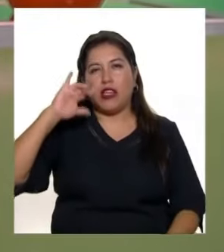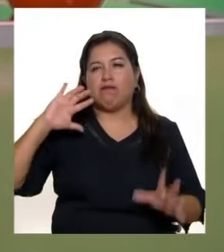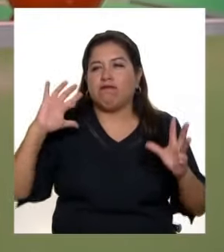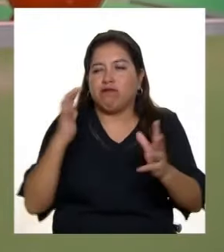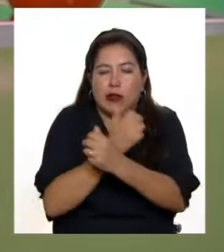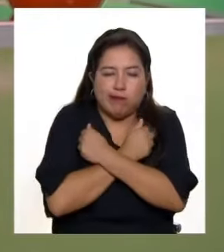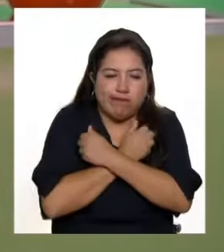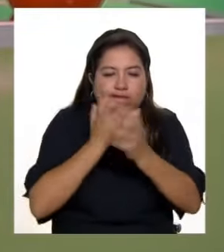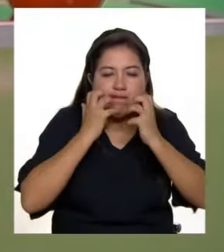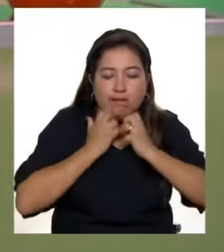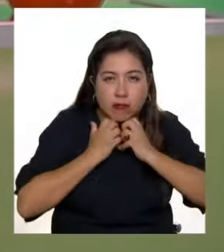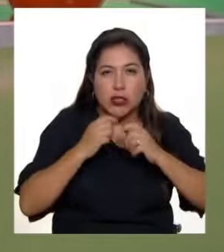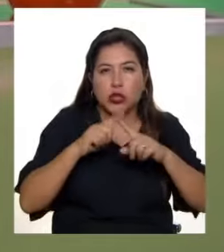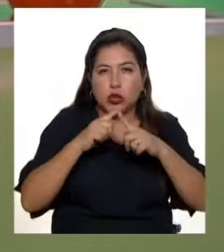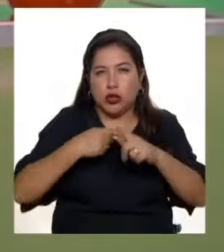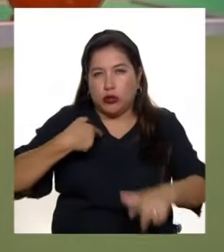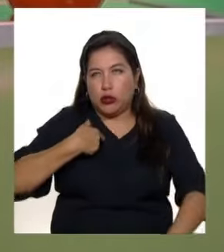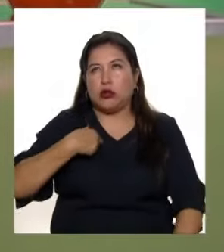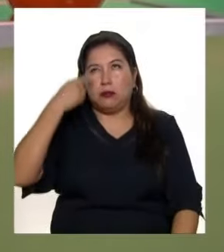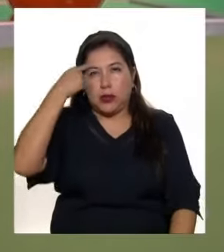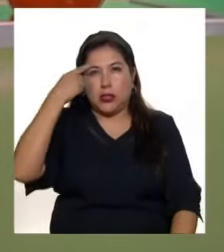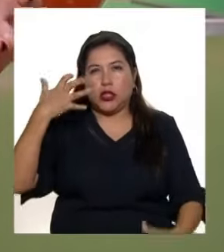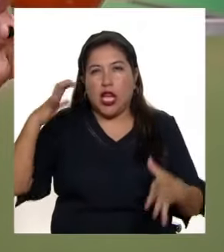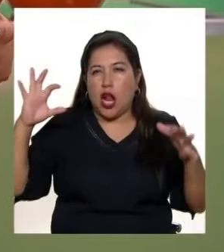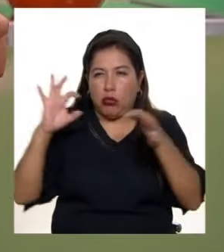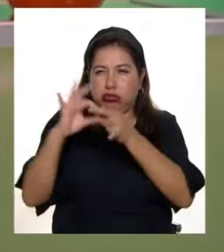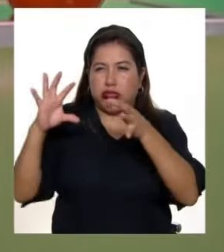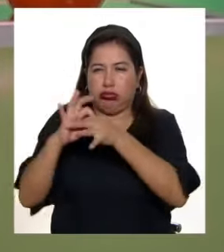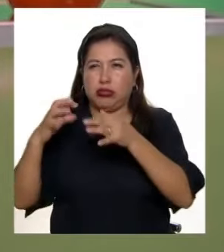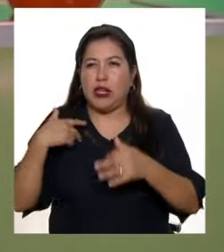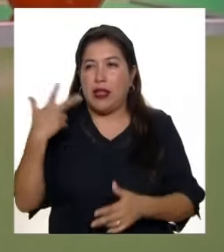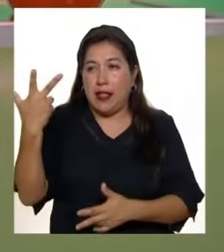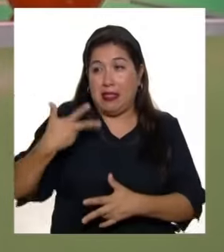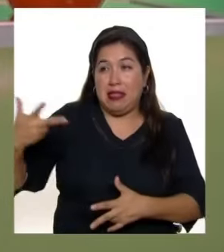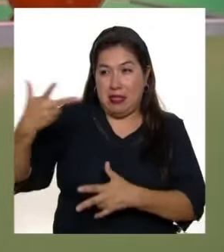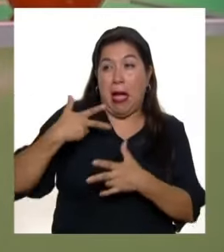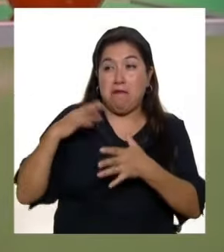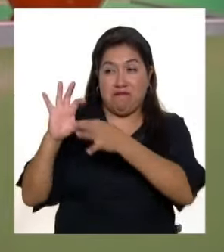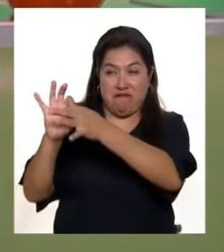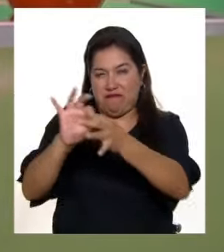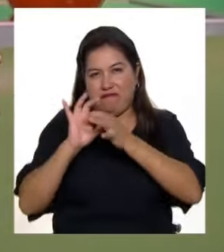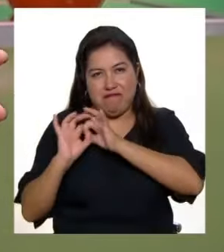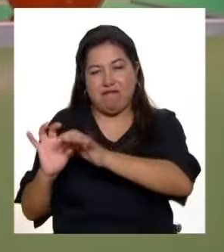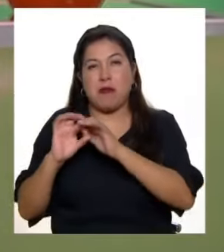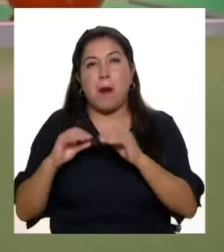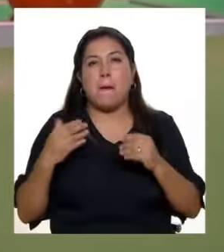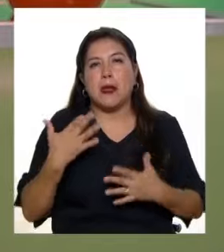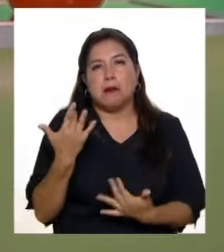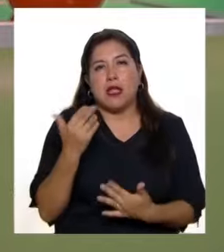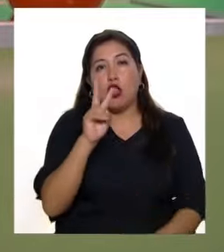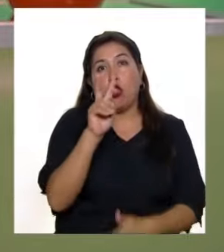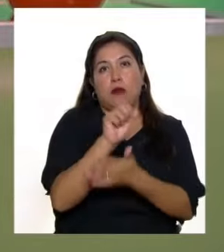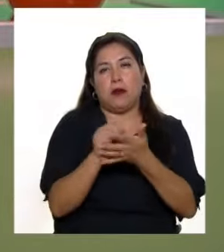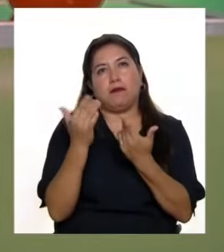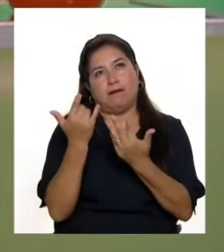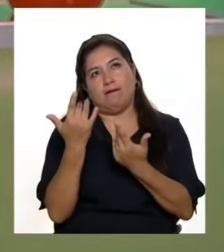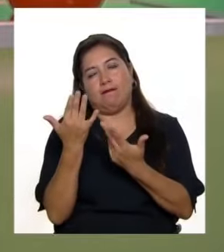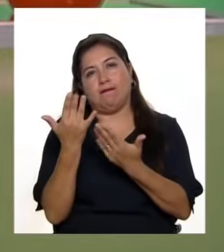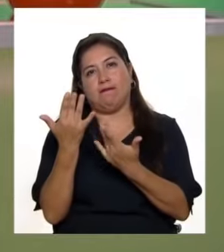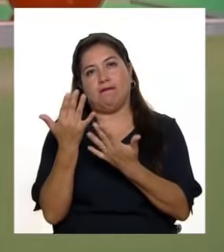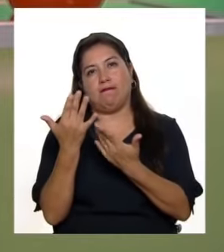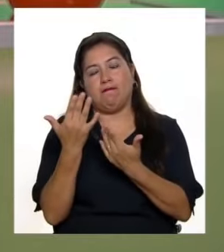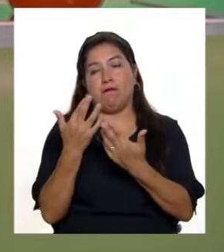Y dije, ya, no, hay que dar... Y nos unimos, hicimos match los tres, y esperamos como 2 meses, claro, 2 meses